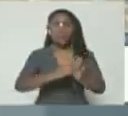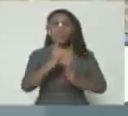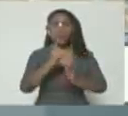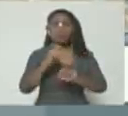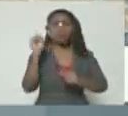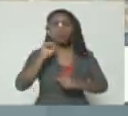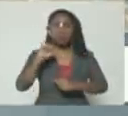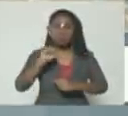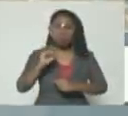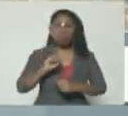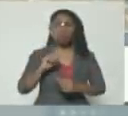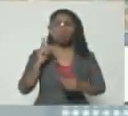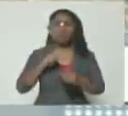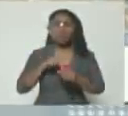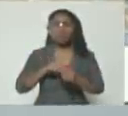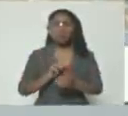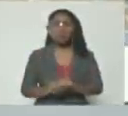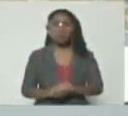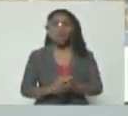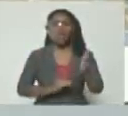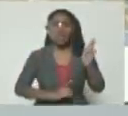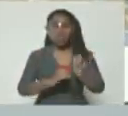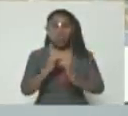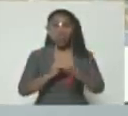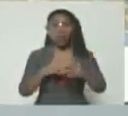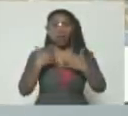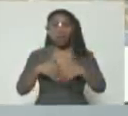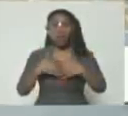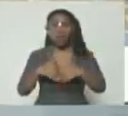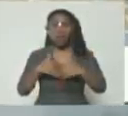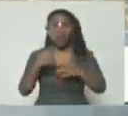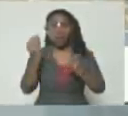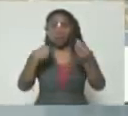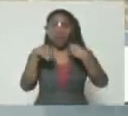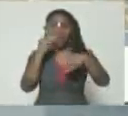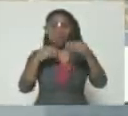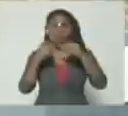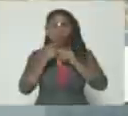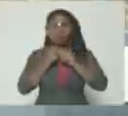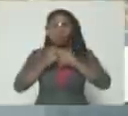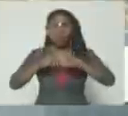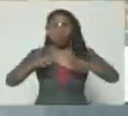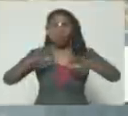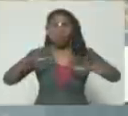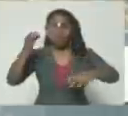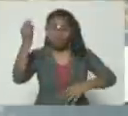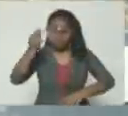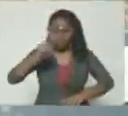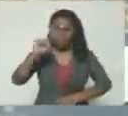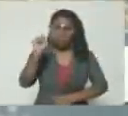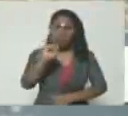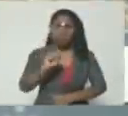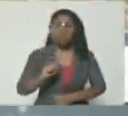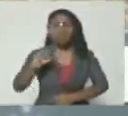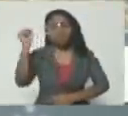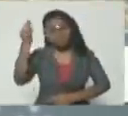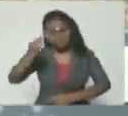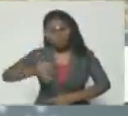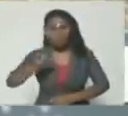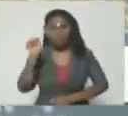que sí. ¿Se desarrollará la industria petroquímica y se expanderá? Seguro que sí. Seguro